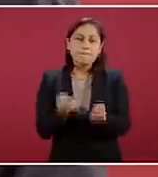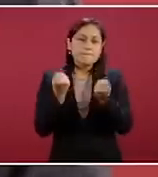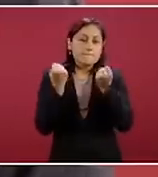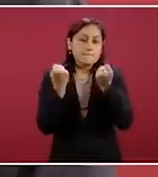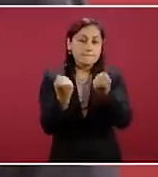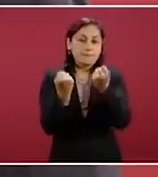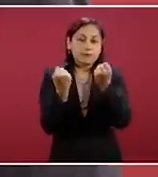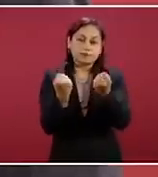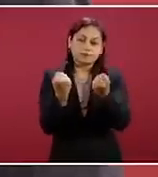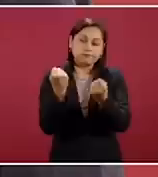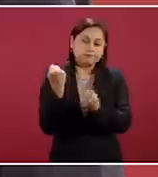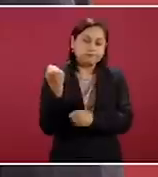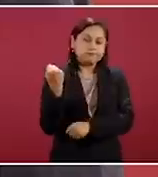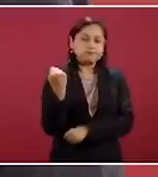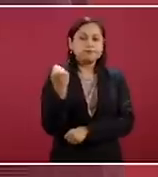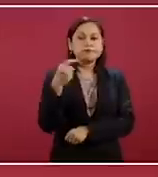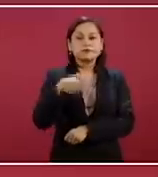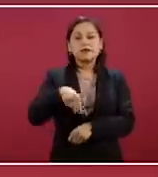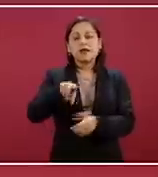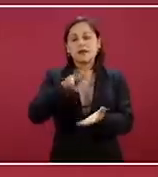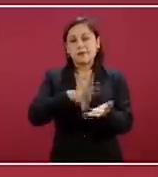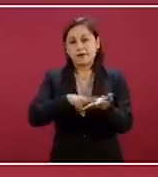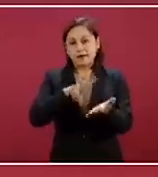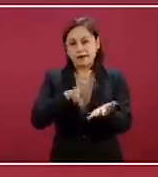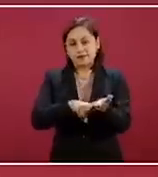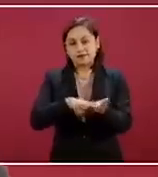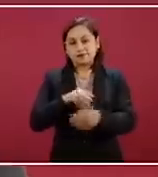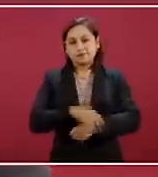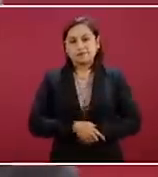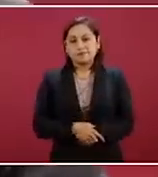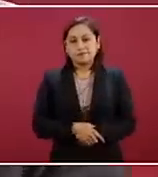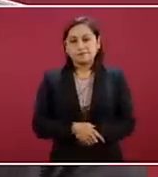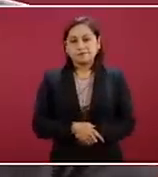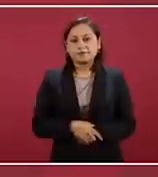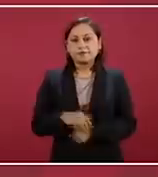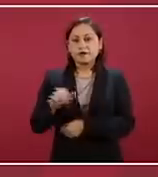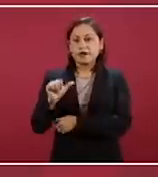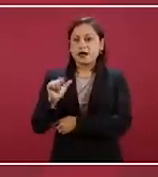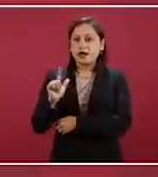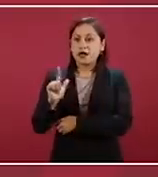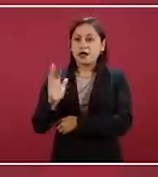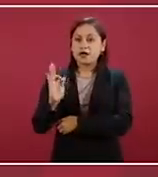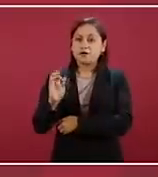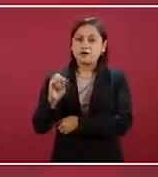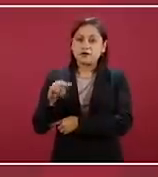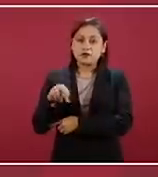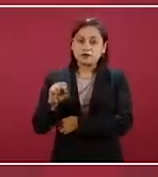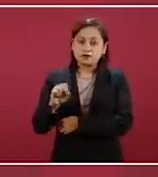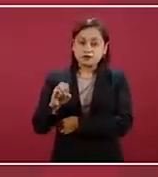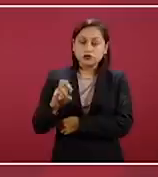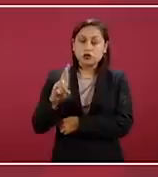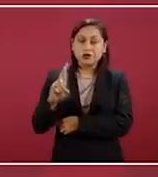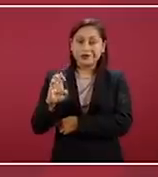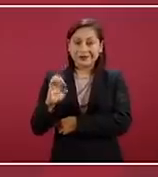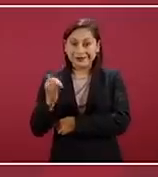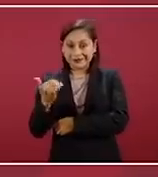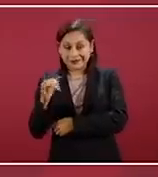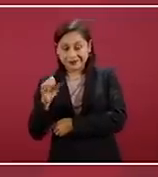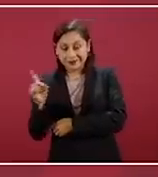valores, y la aportación de Alfonso Reyes en la elaboración de esa